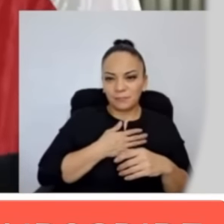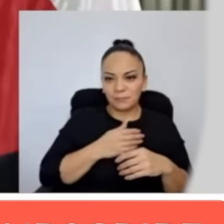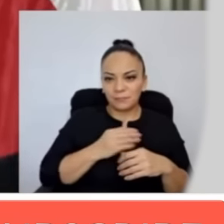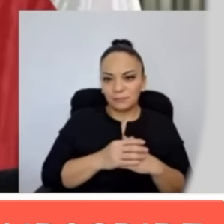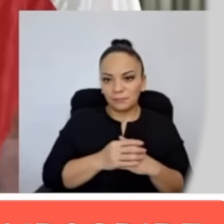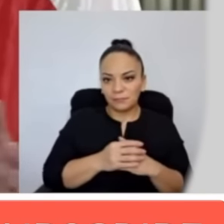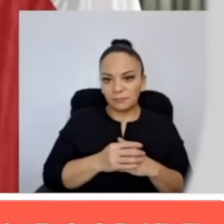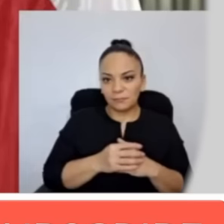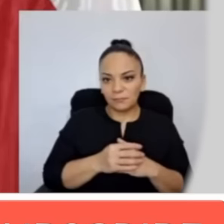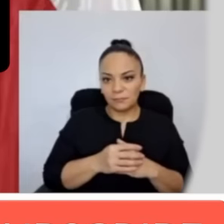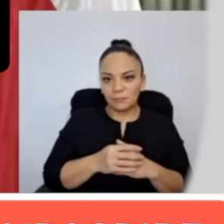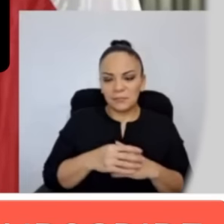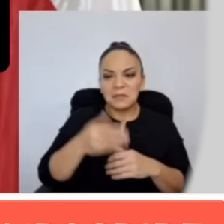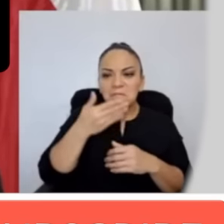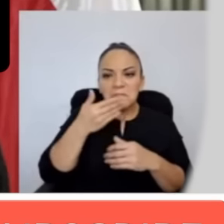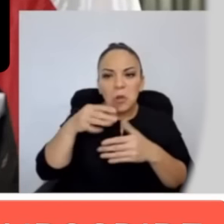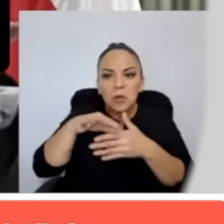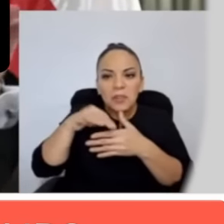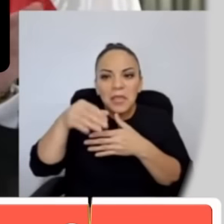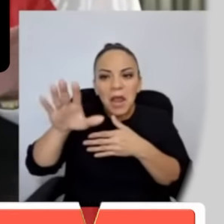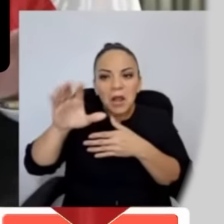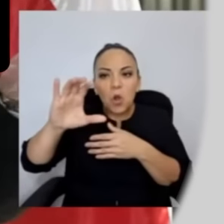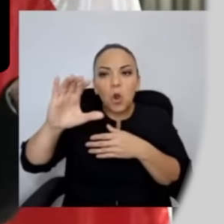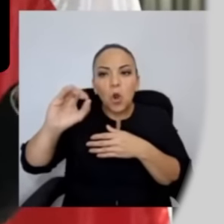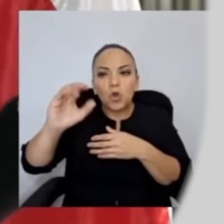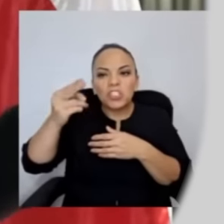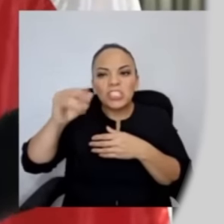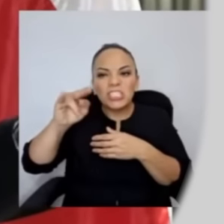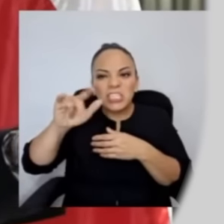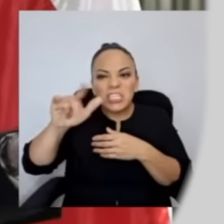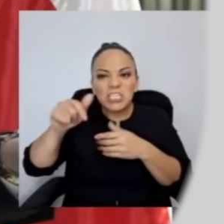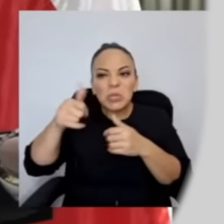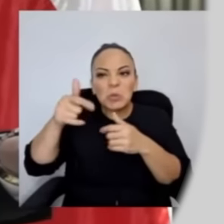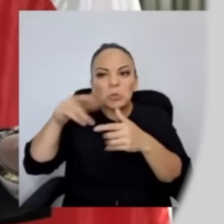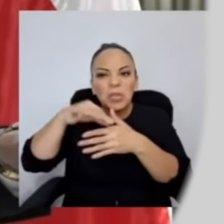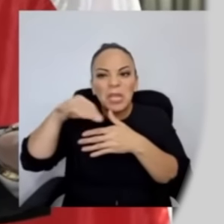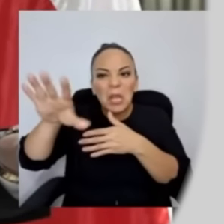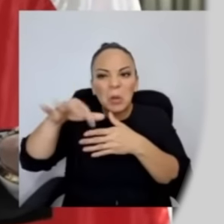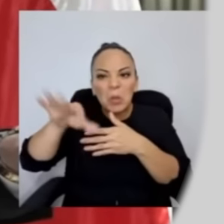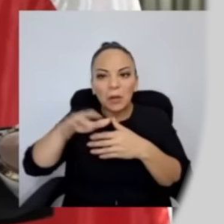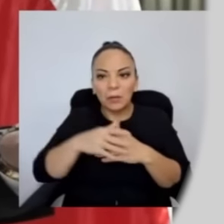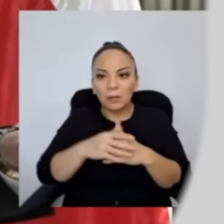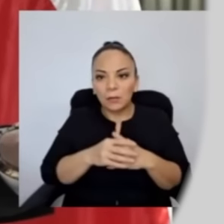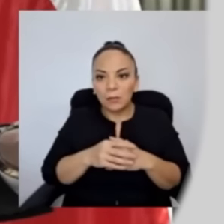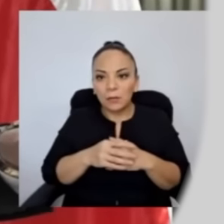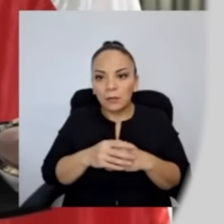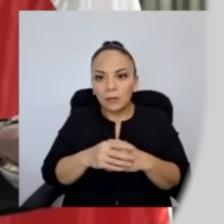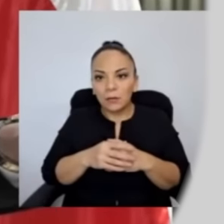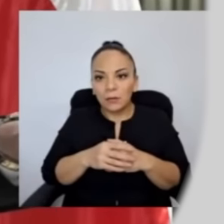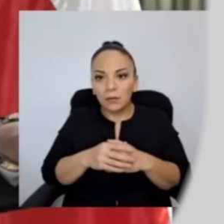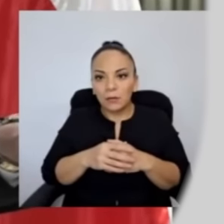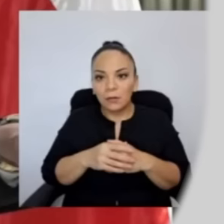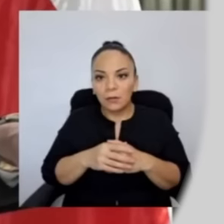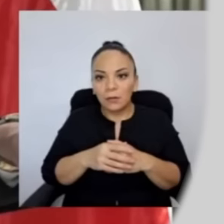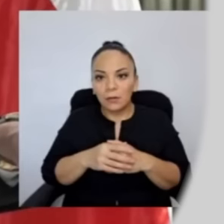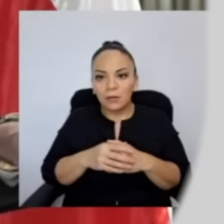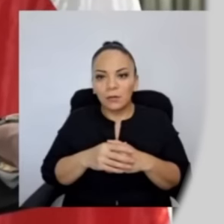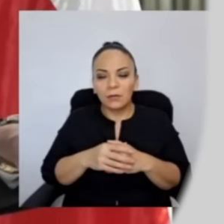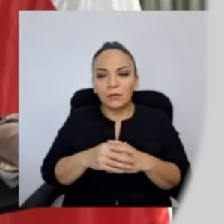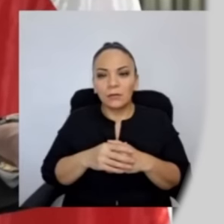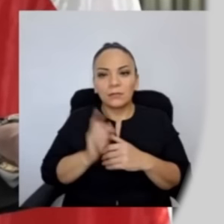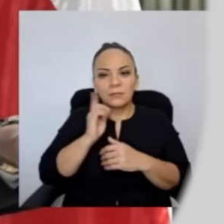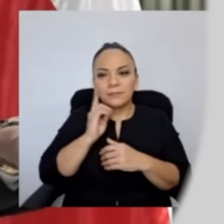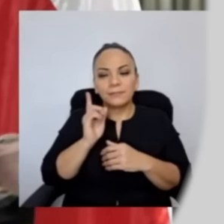cosas, cochinilla, y todo es un secreto a voces. El pueblo sabe que transcurre el tiempo, pero